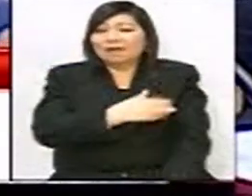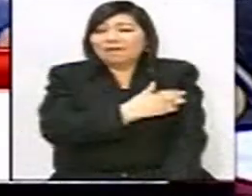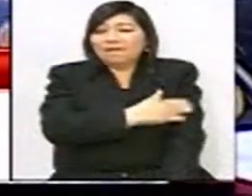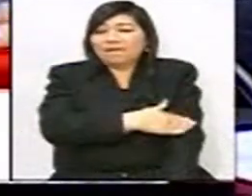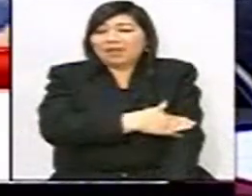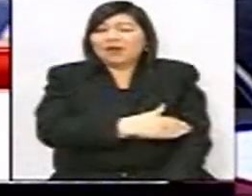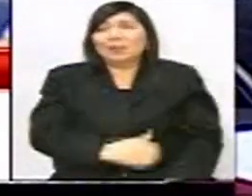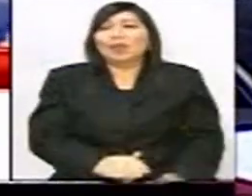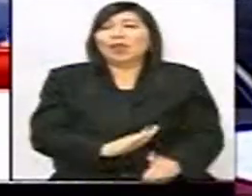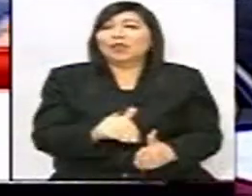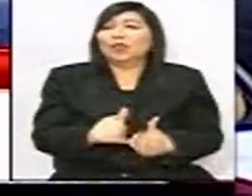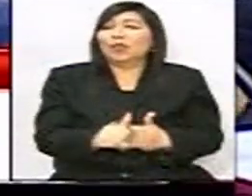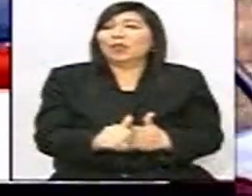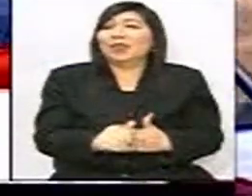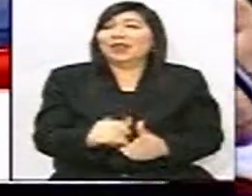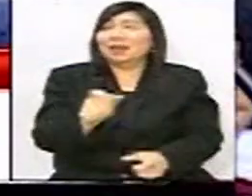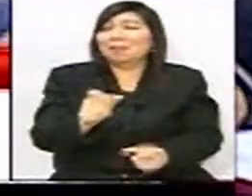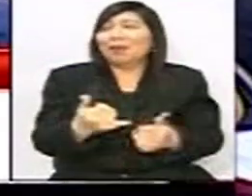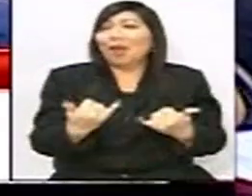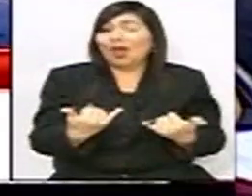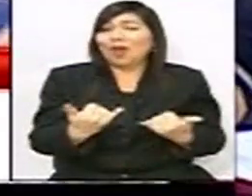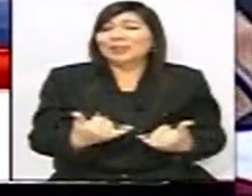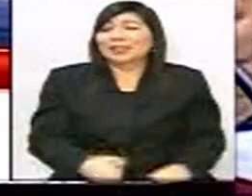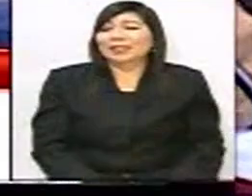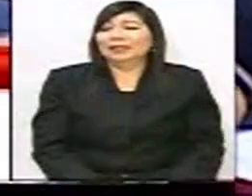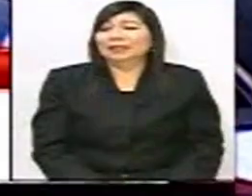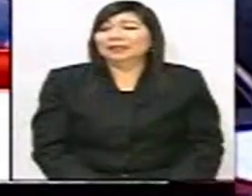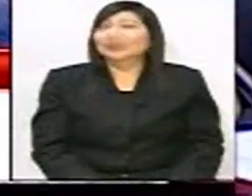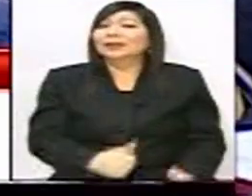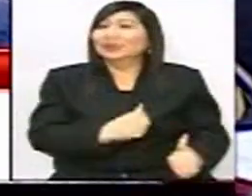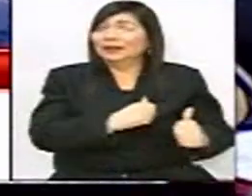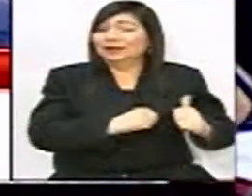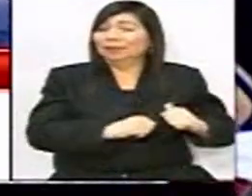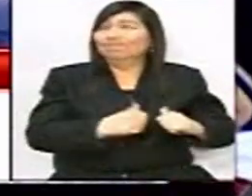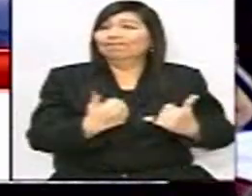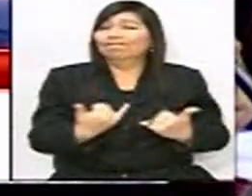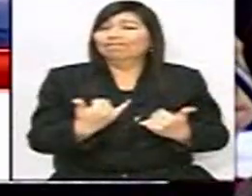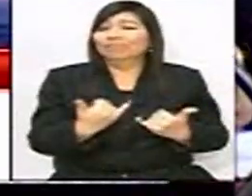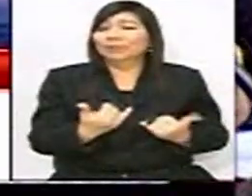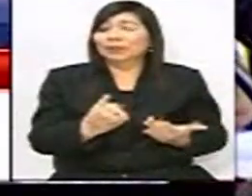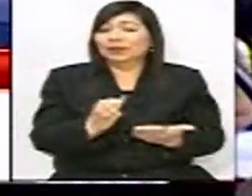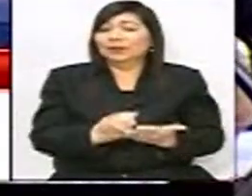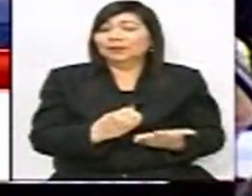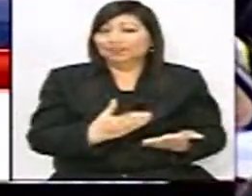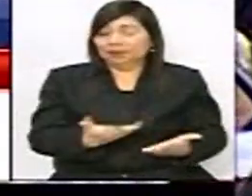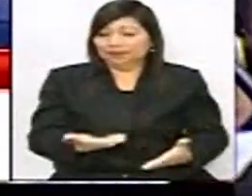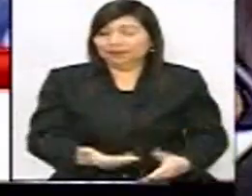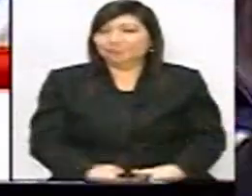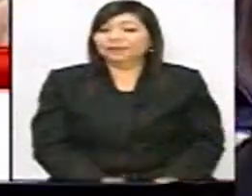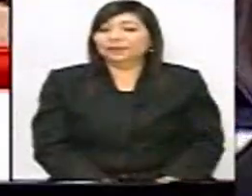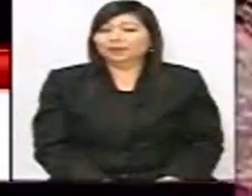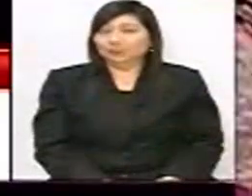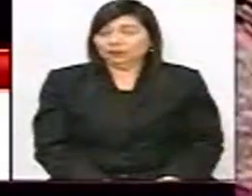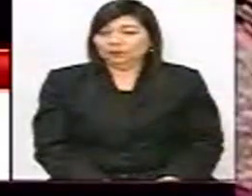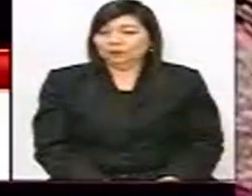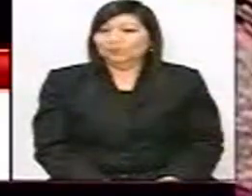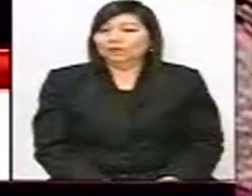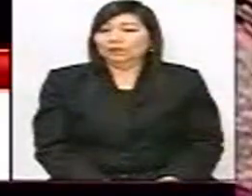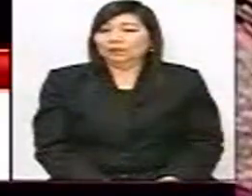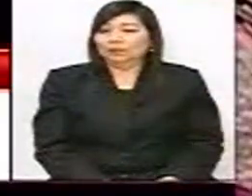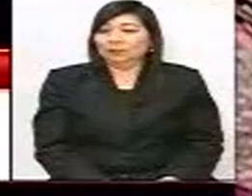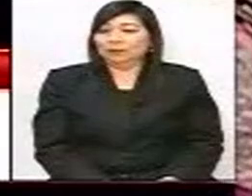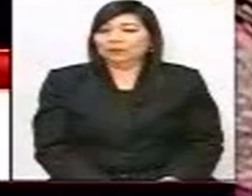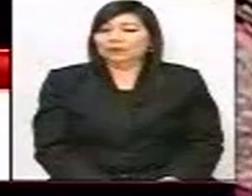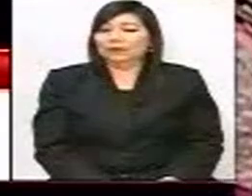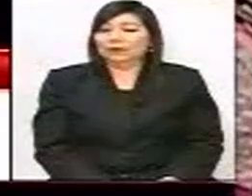favorecer a todos los usuarios que en estos momentos sí se ven afectados con este contrato. Muchas gracias, presidente. Gracias,